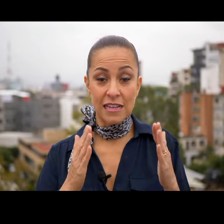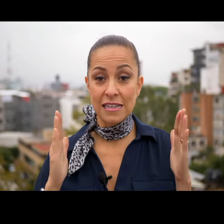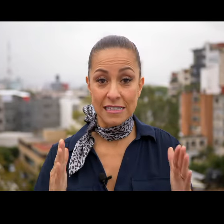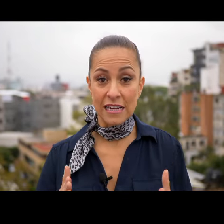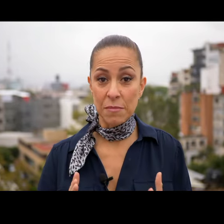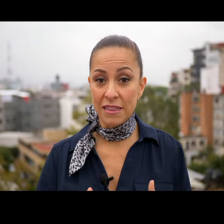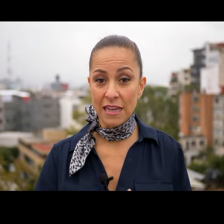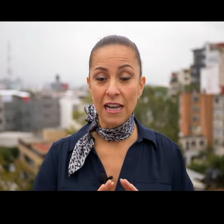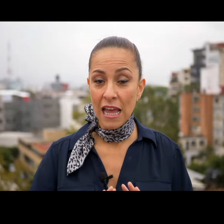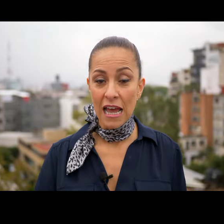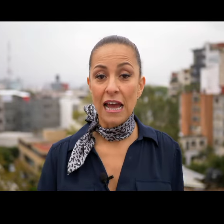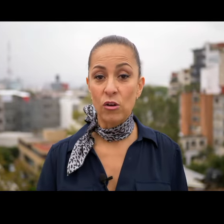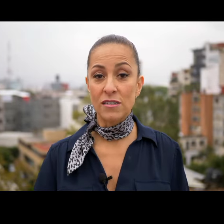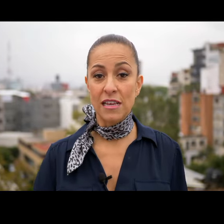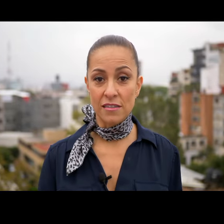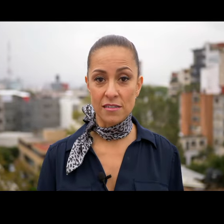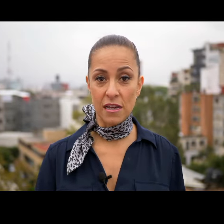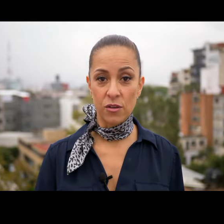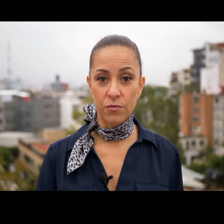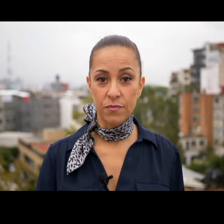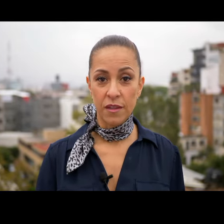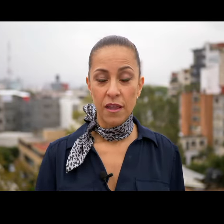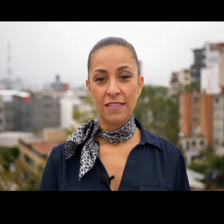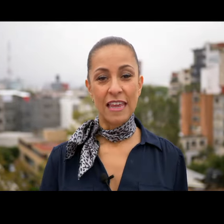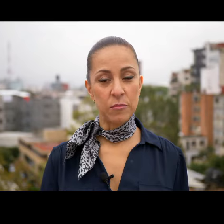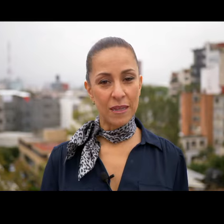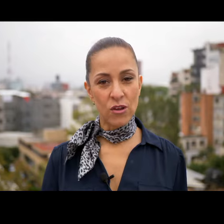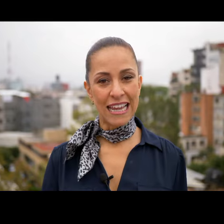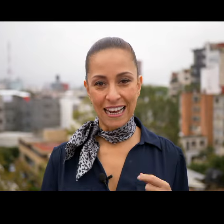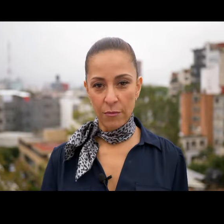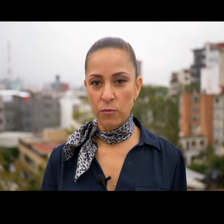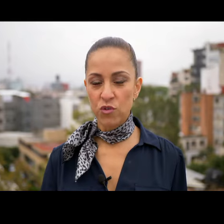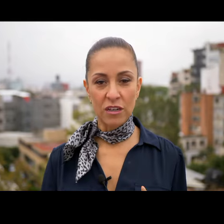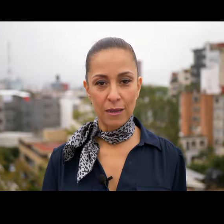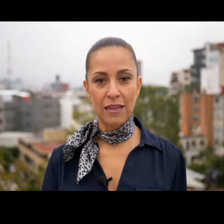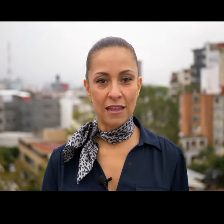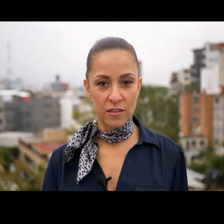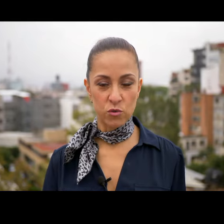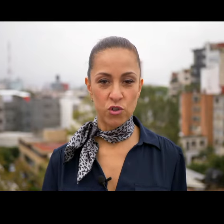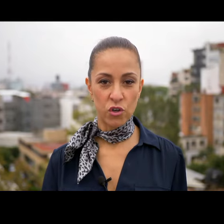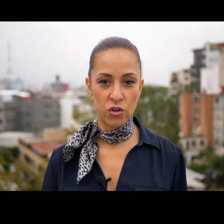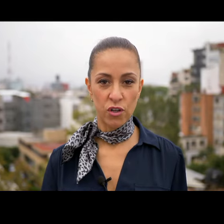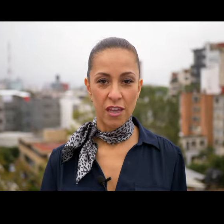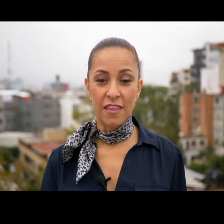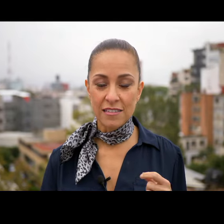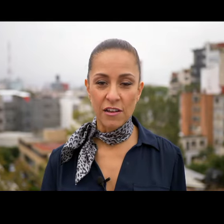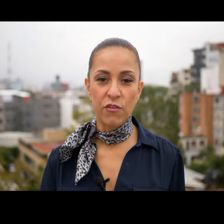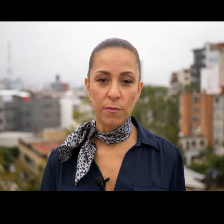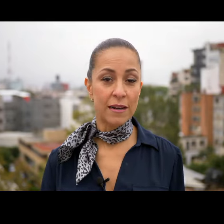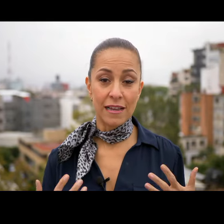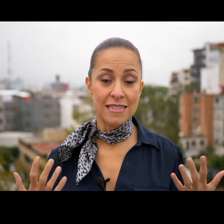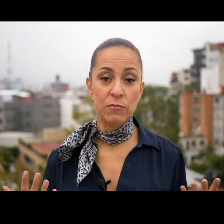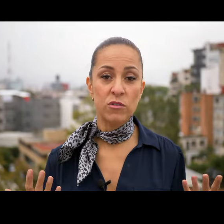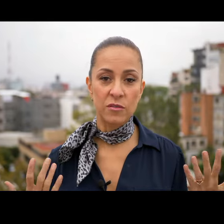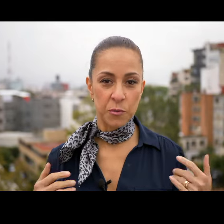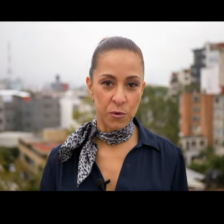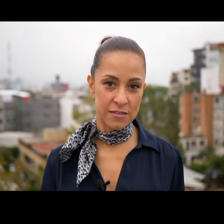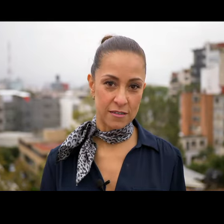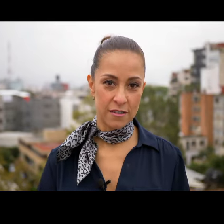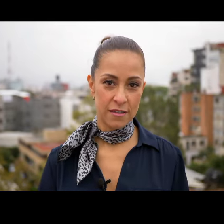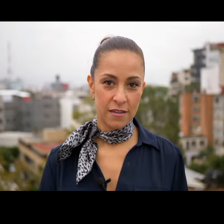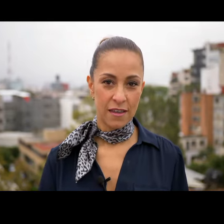entonces estas se remitan a lo que sea necesario. Te invito a que elevemos el nivel de la discusión y de esta forma enriquezcamos